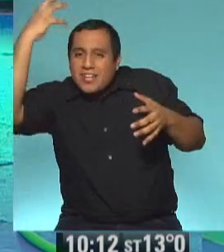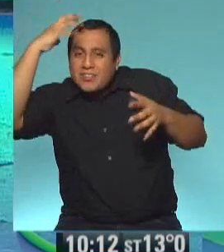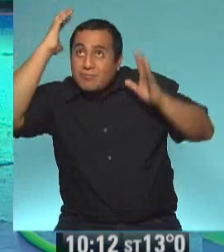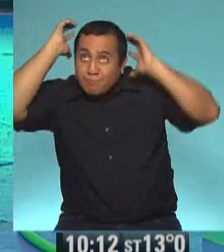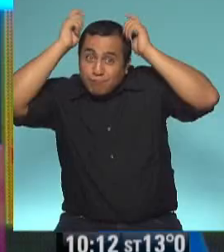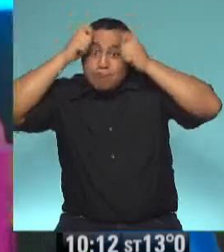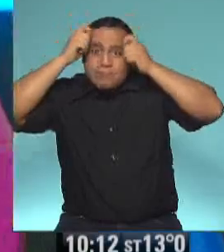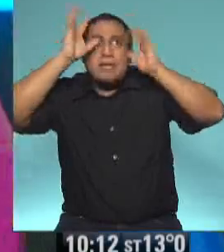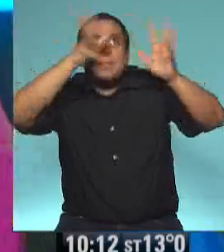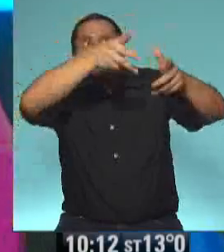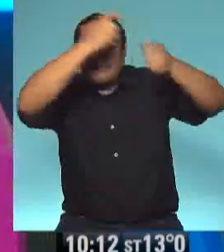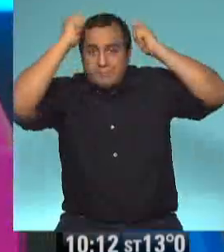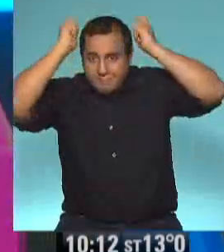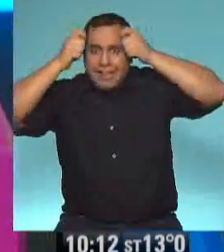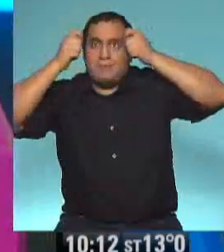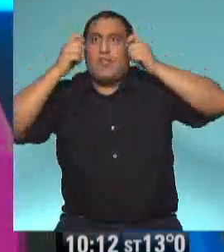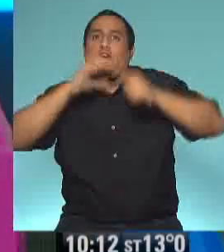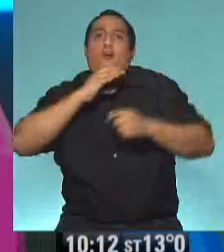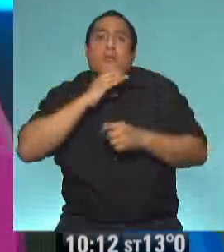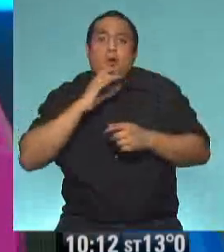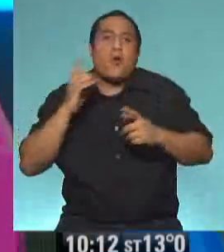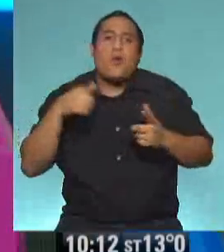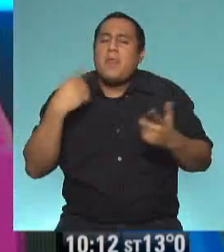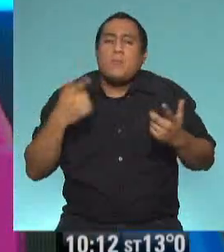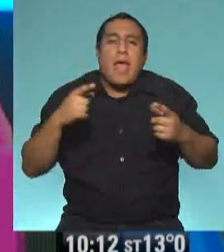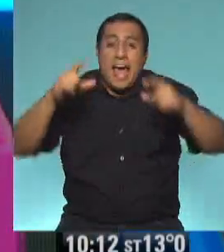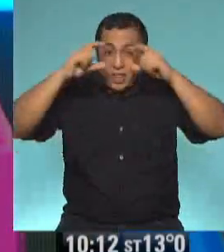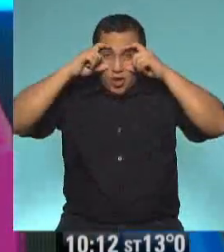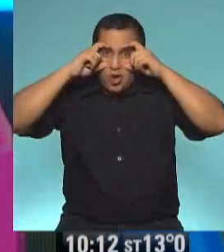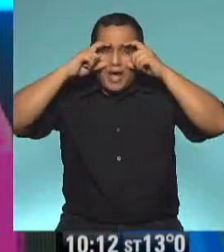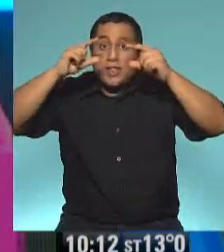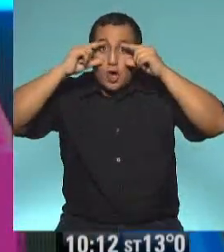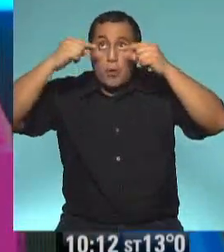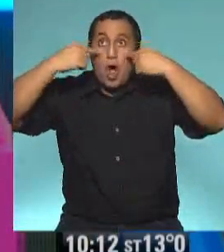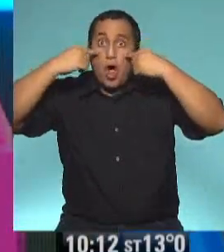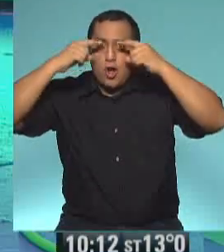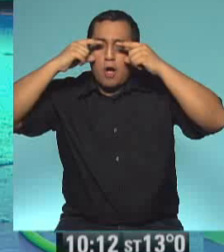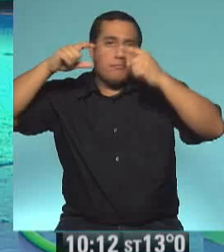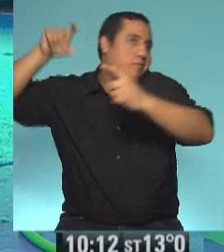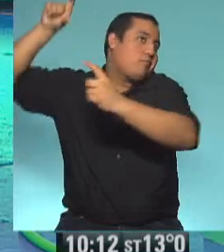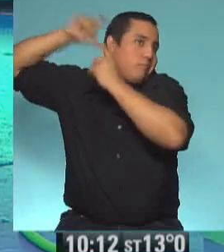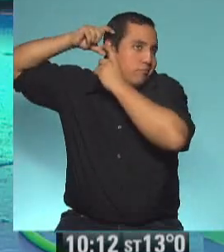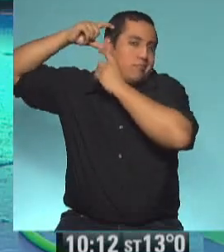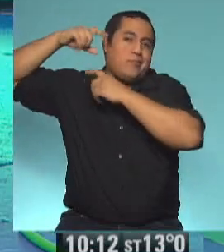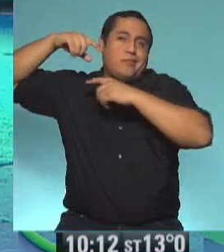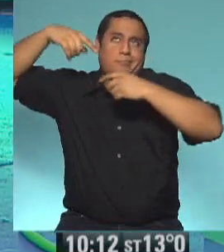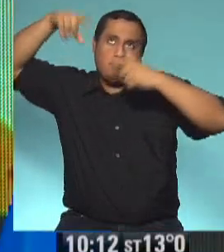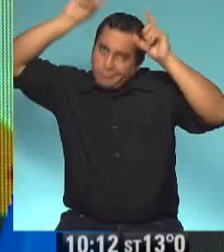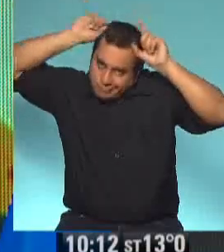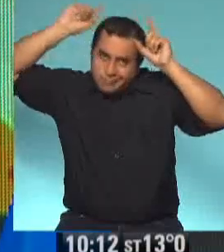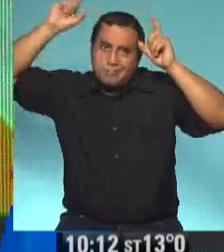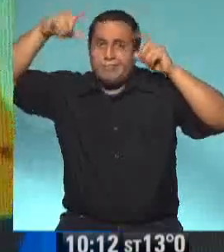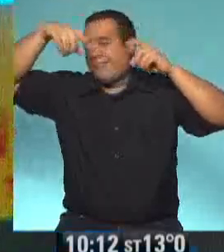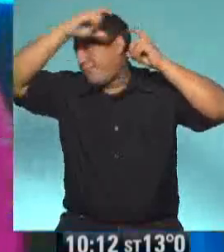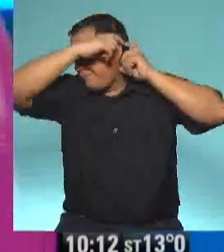La gorra de baño puede ser graciosa. Te lo sacás también y te pones unos anteojos en un lugar donde no tiene nada que ver. También. En oreja. Cosas insólitas. Claro, te colgás algo